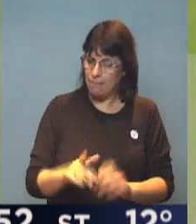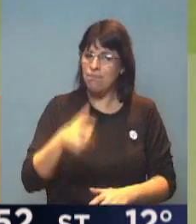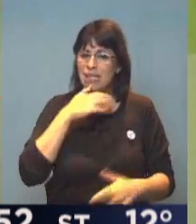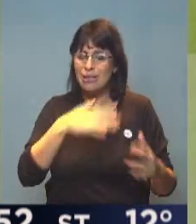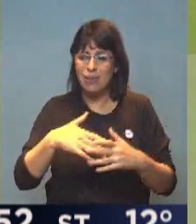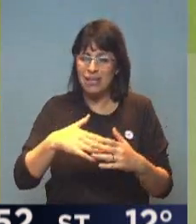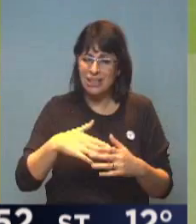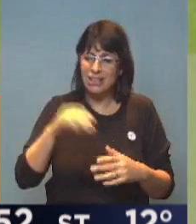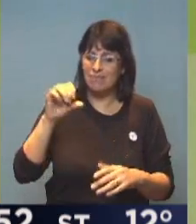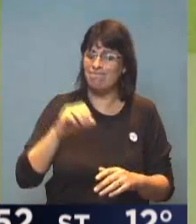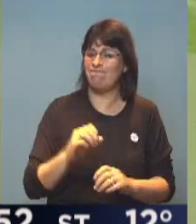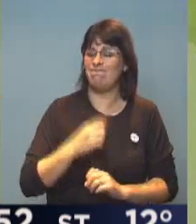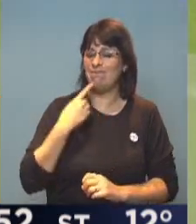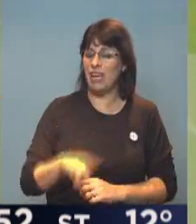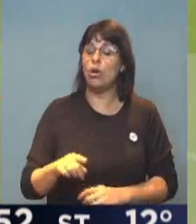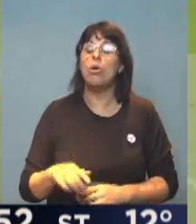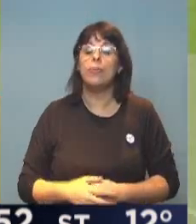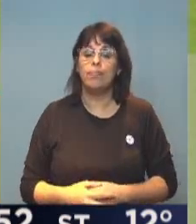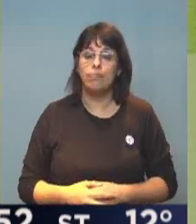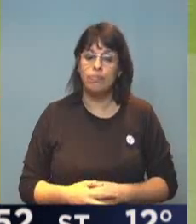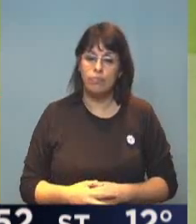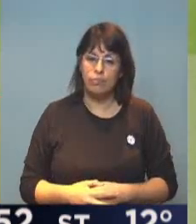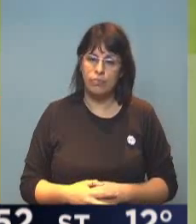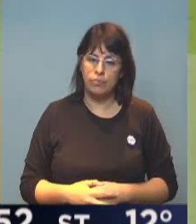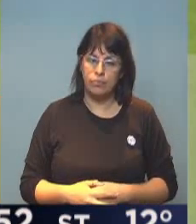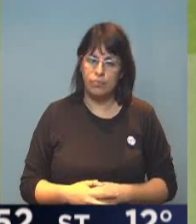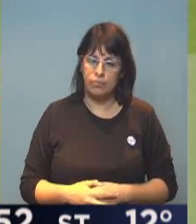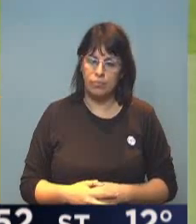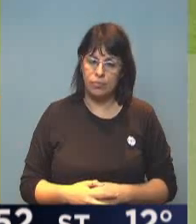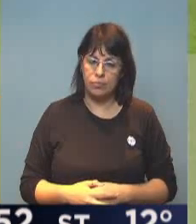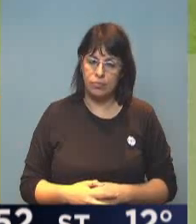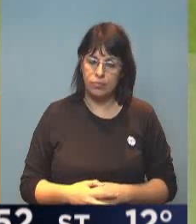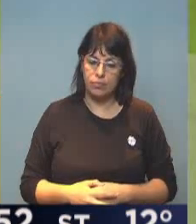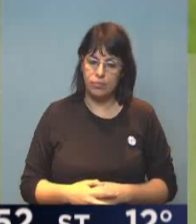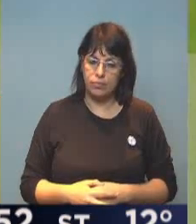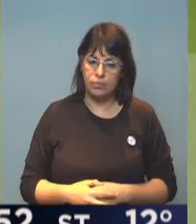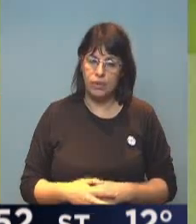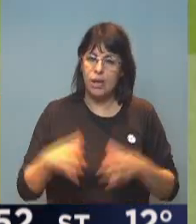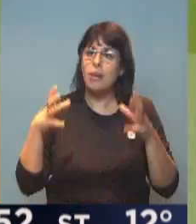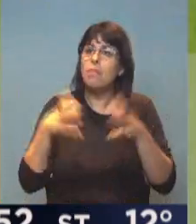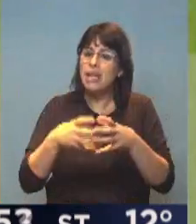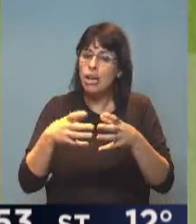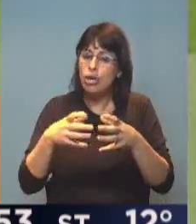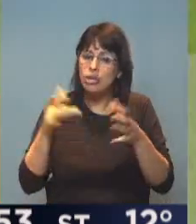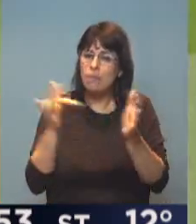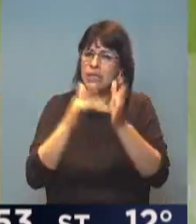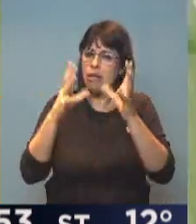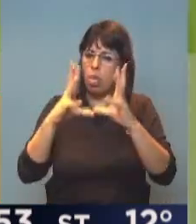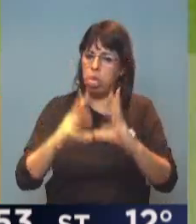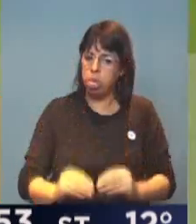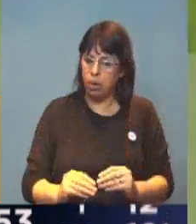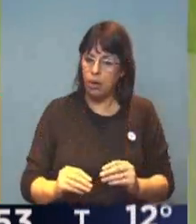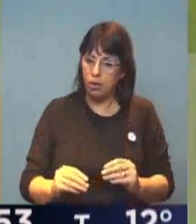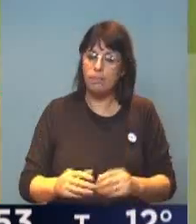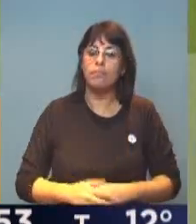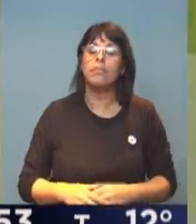partido. Se dedicaron a otra cosa, la pelota que perdió, perdió aire y se pinchó. Pero la que